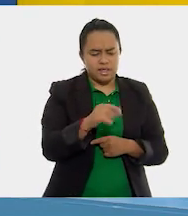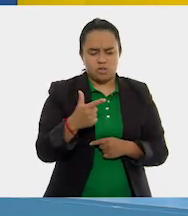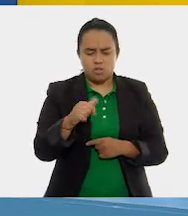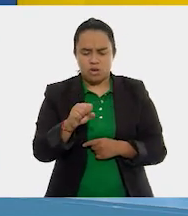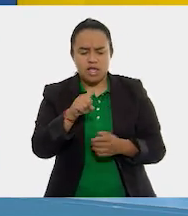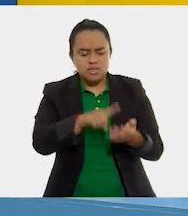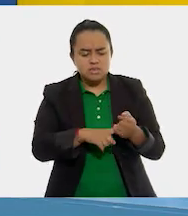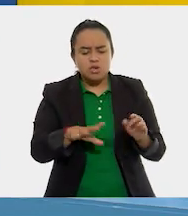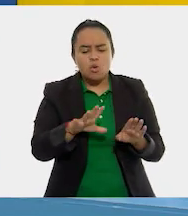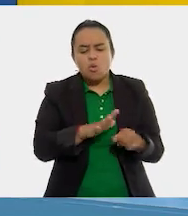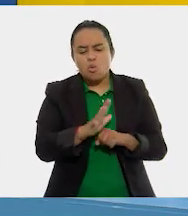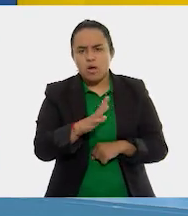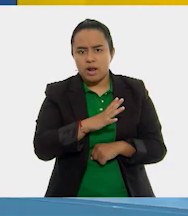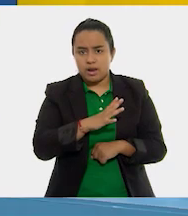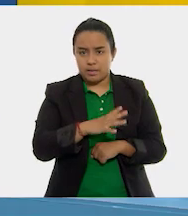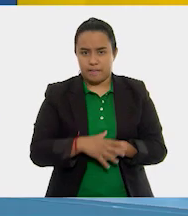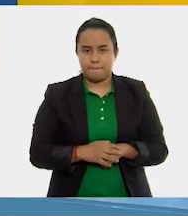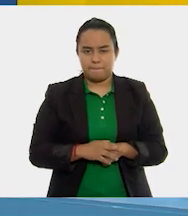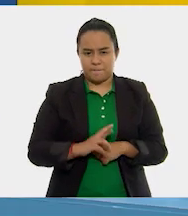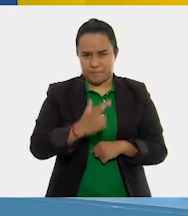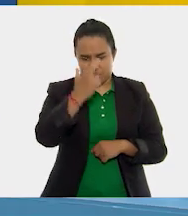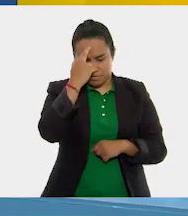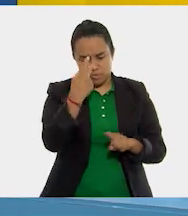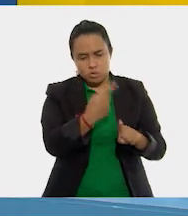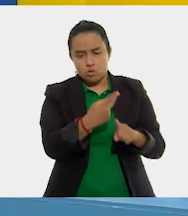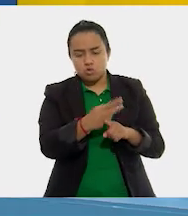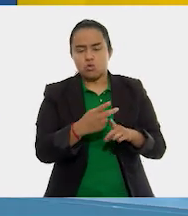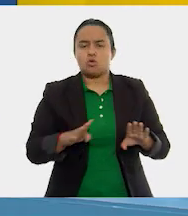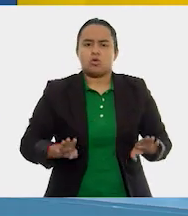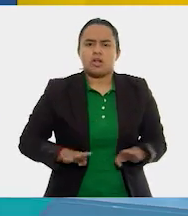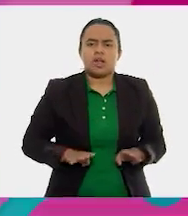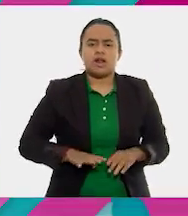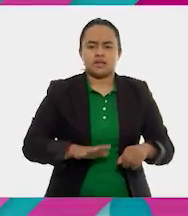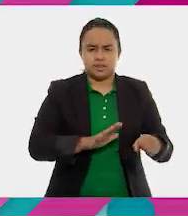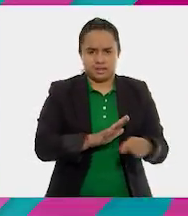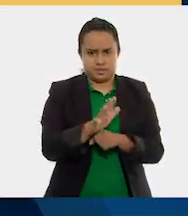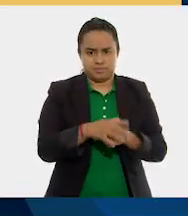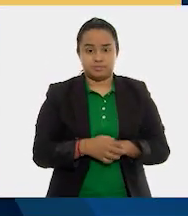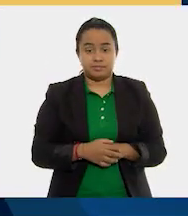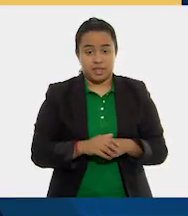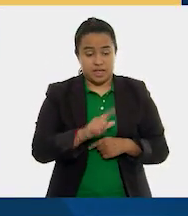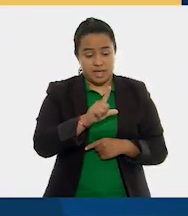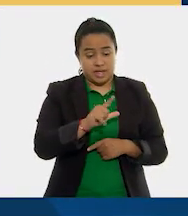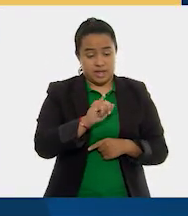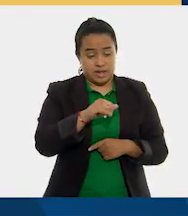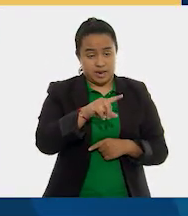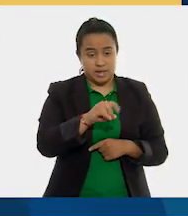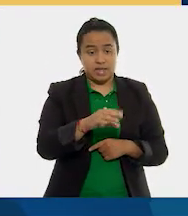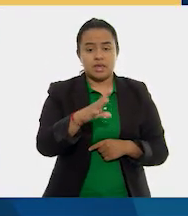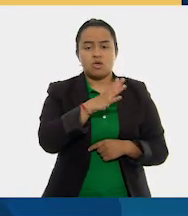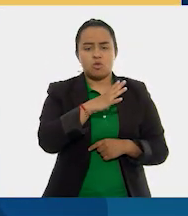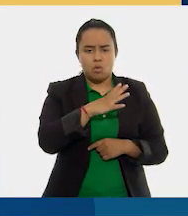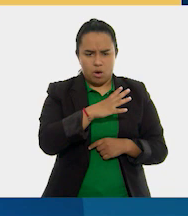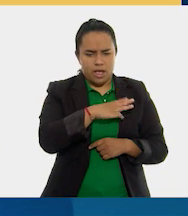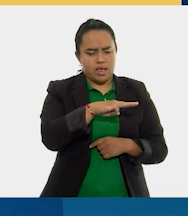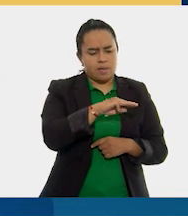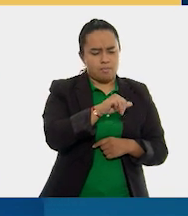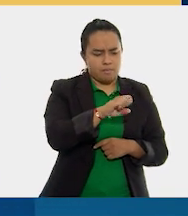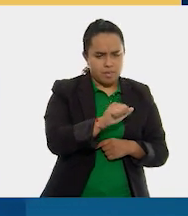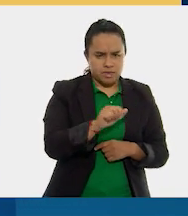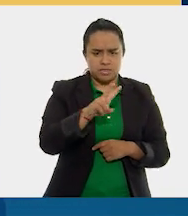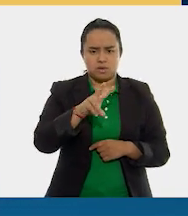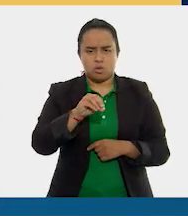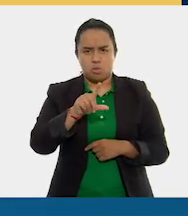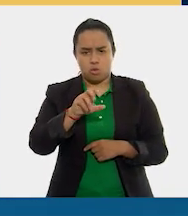gases? Pues recordemos sus propiedades y características. Los líquidos tienen masa y volumen